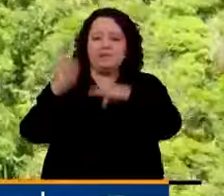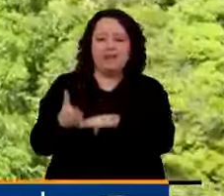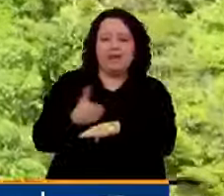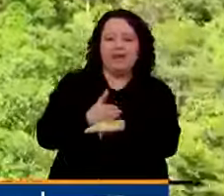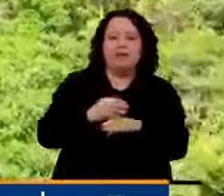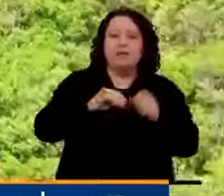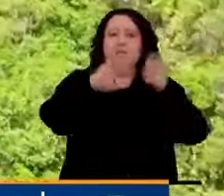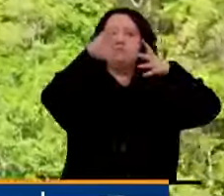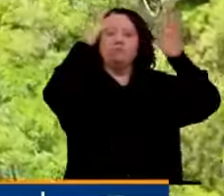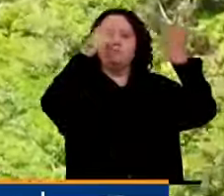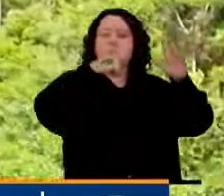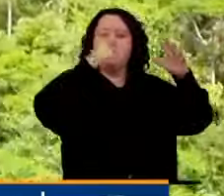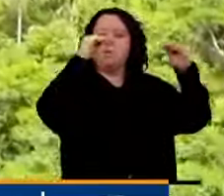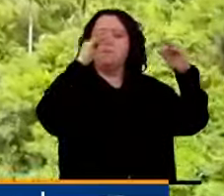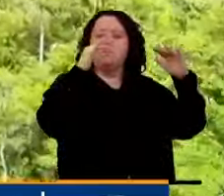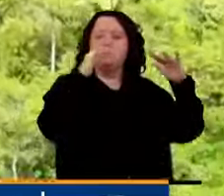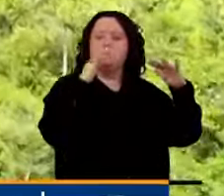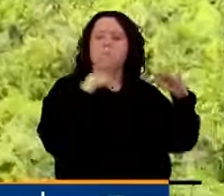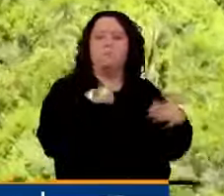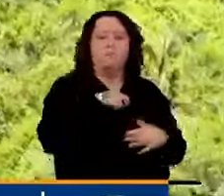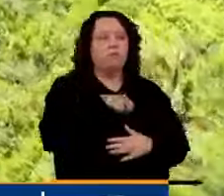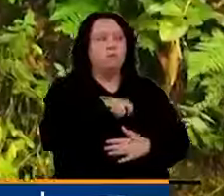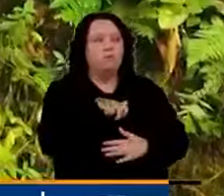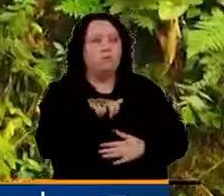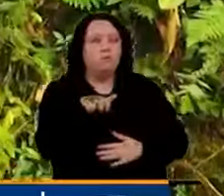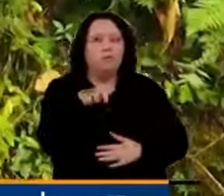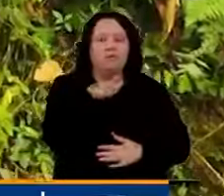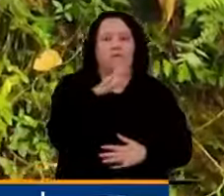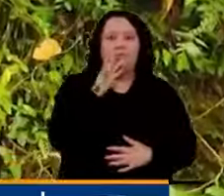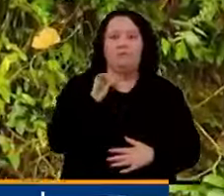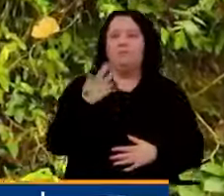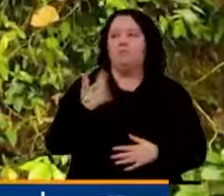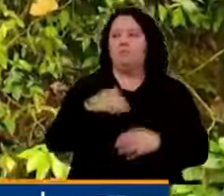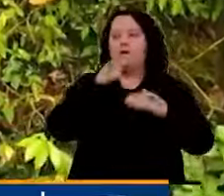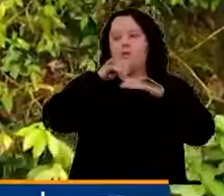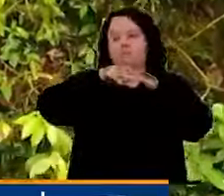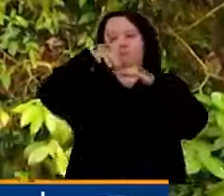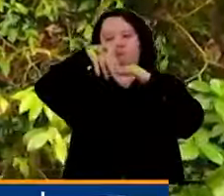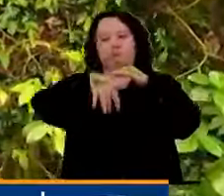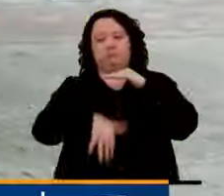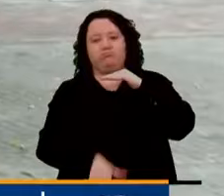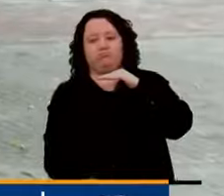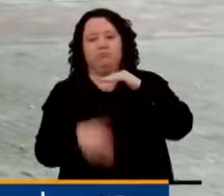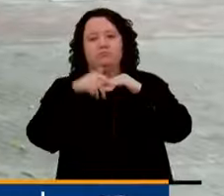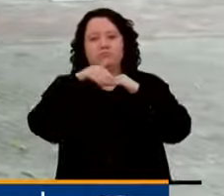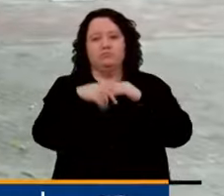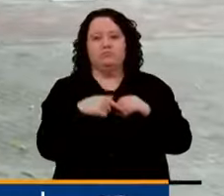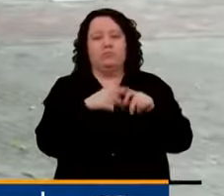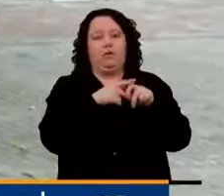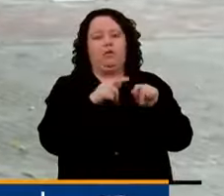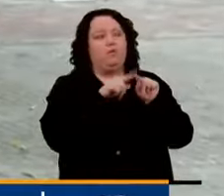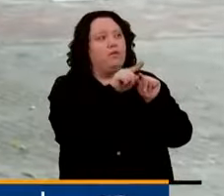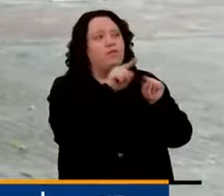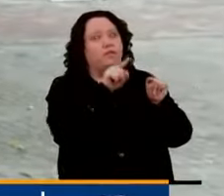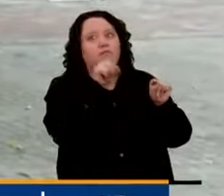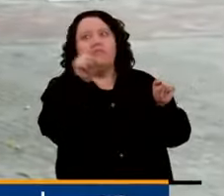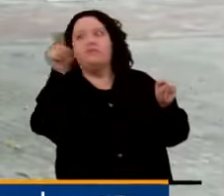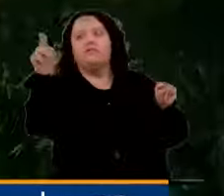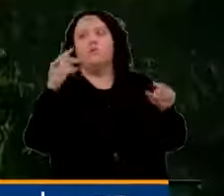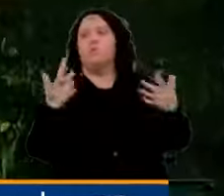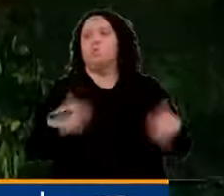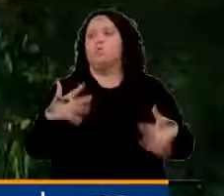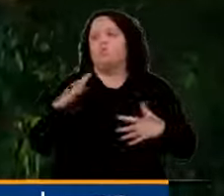niebla y no, qué experiencia pasar por ahí, por los túneles, las cascadas que se ven cada kilómetro, todo está muy